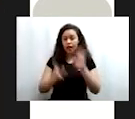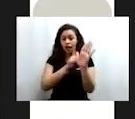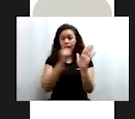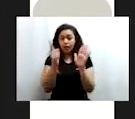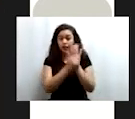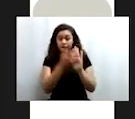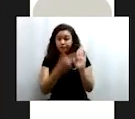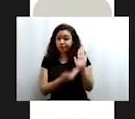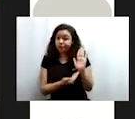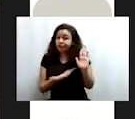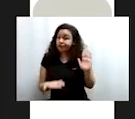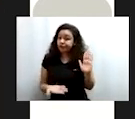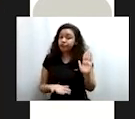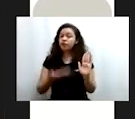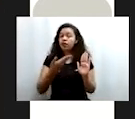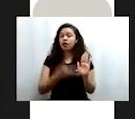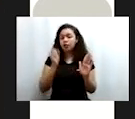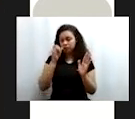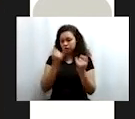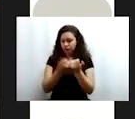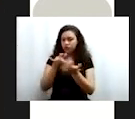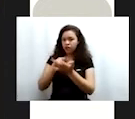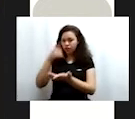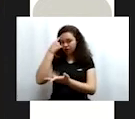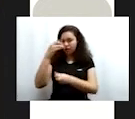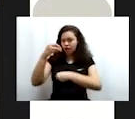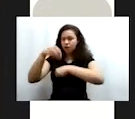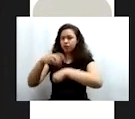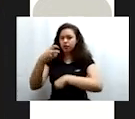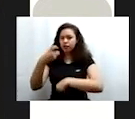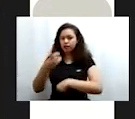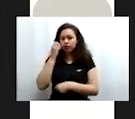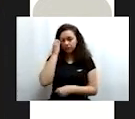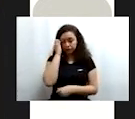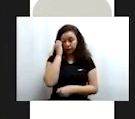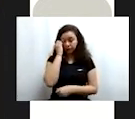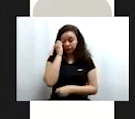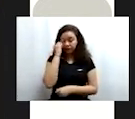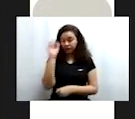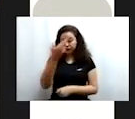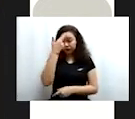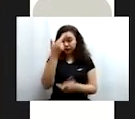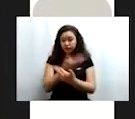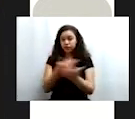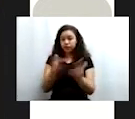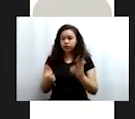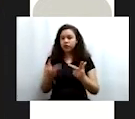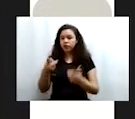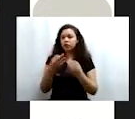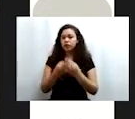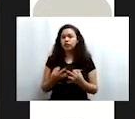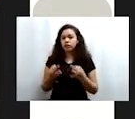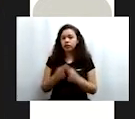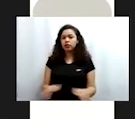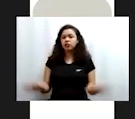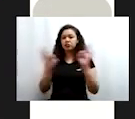quien les ayudará también a determinar esto, ¿no? Recordemos que recursos humanos es importante porque este va a gestionar